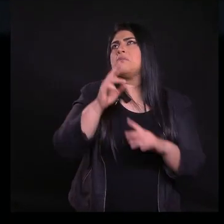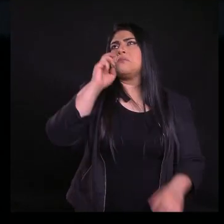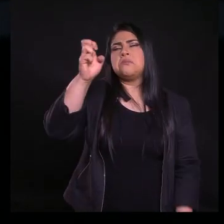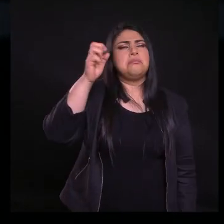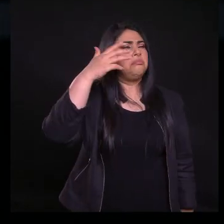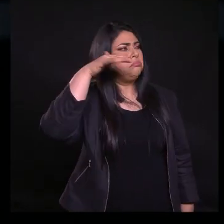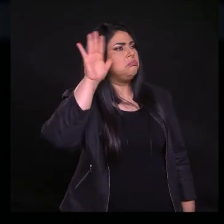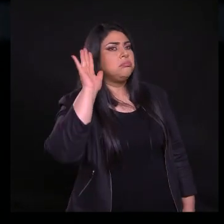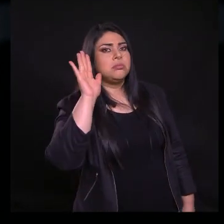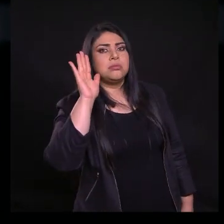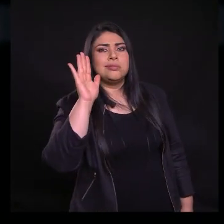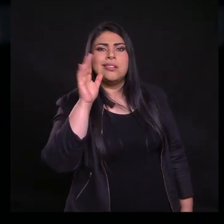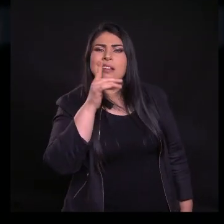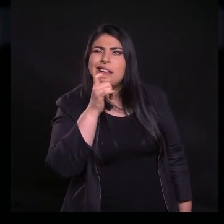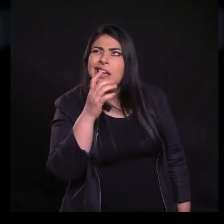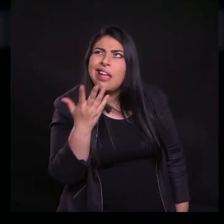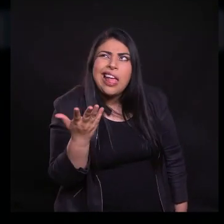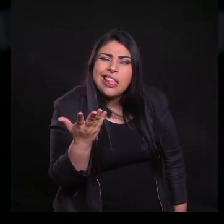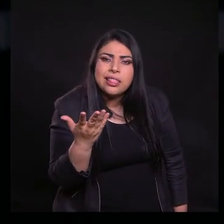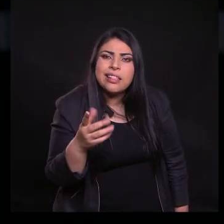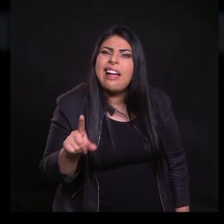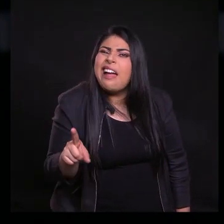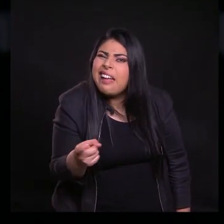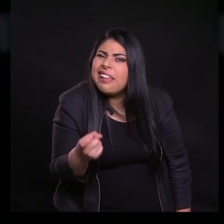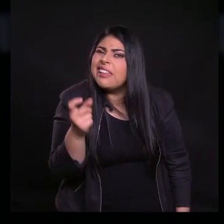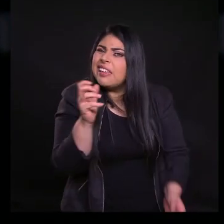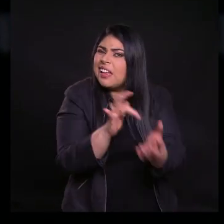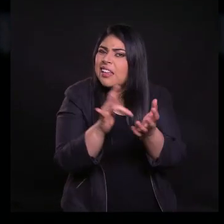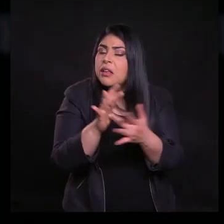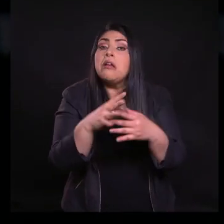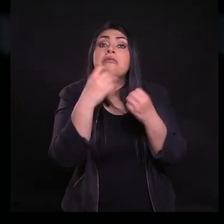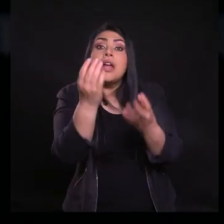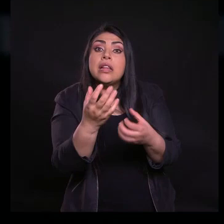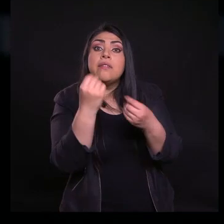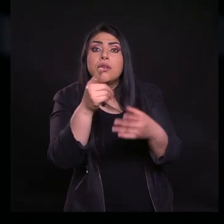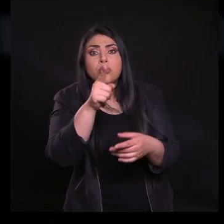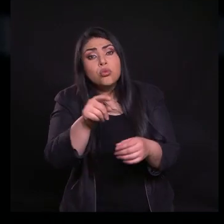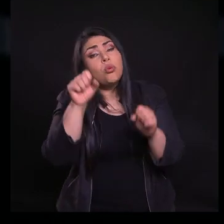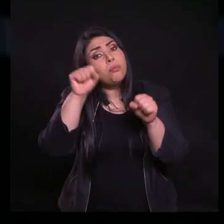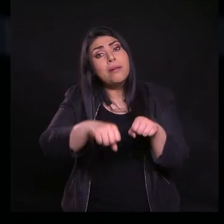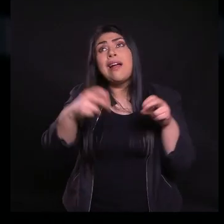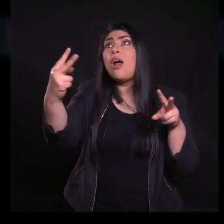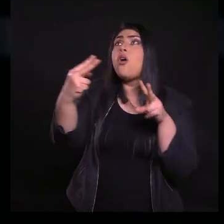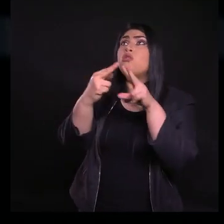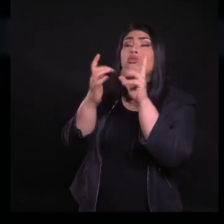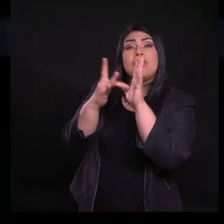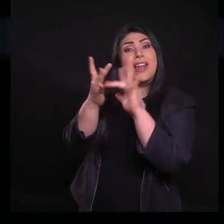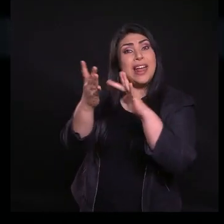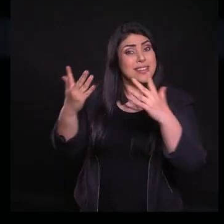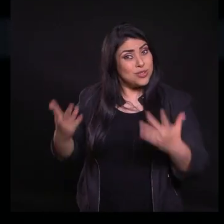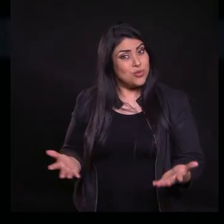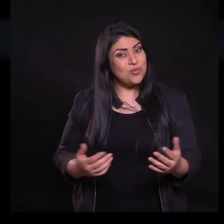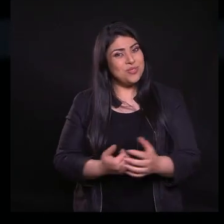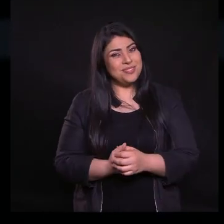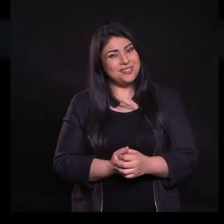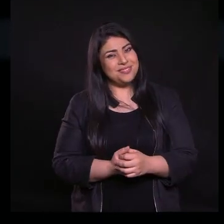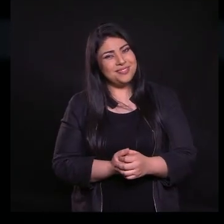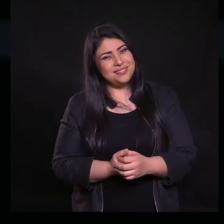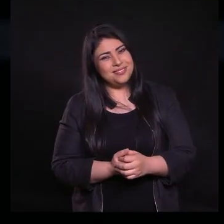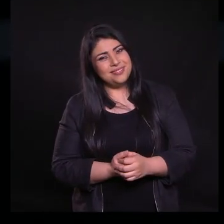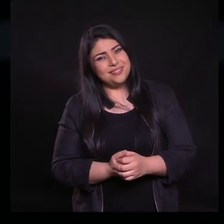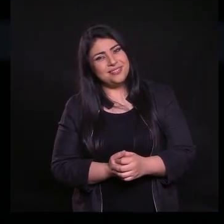que no sea alguien que alguien más te contó no tú tienes que saber quién es él para ti